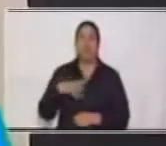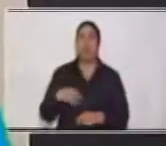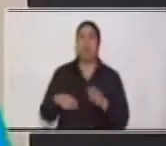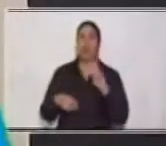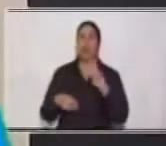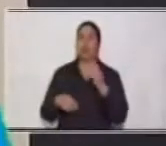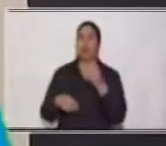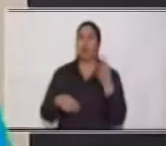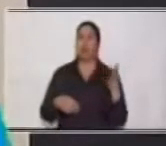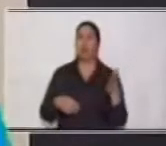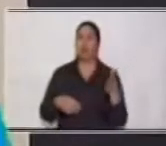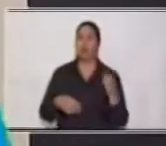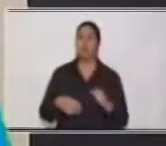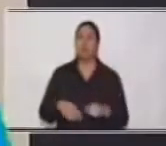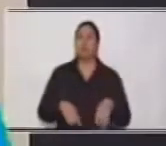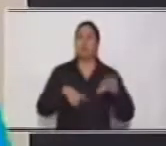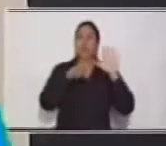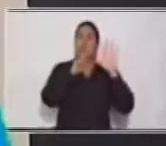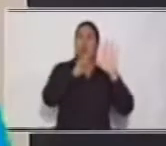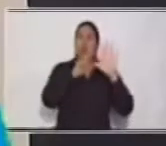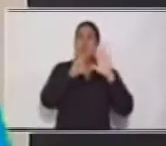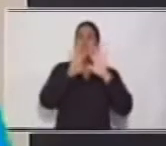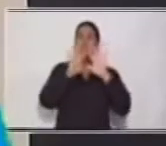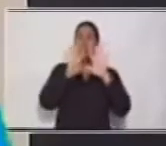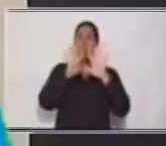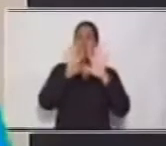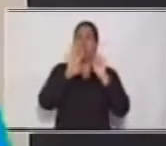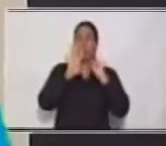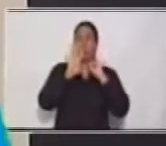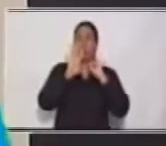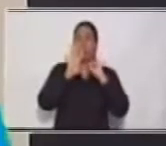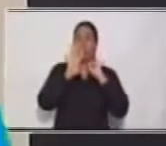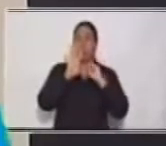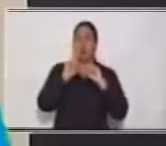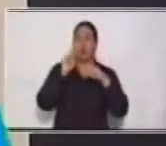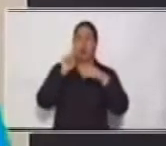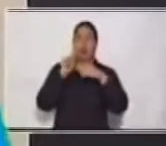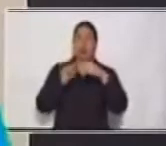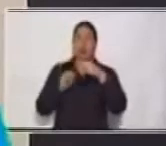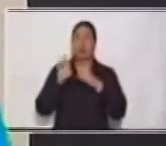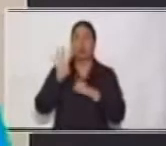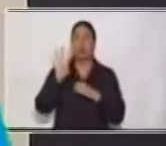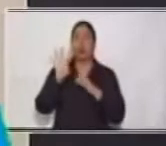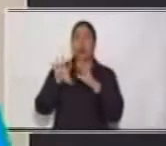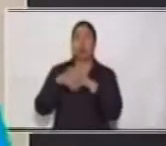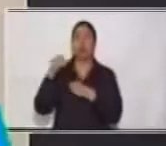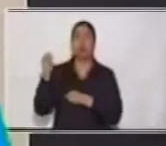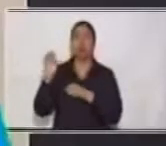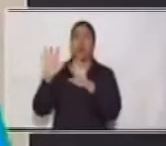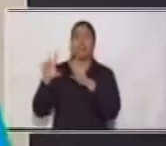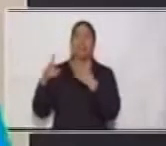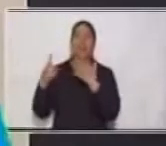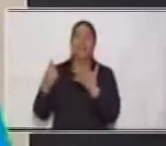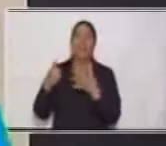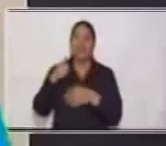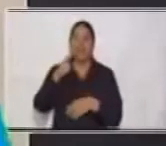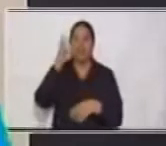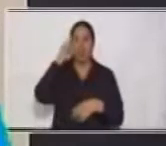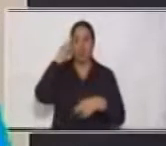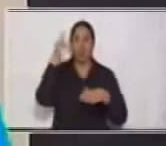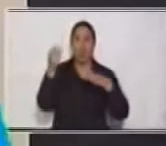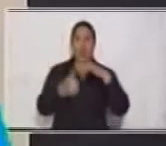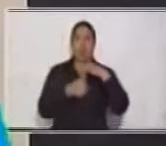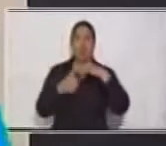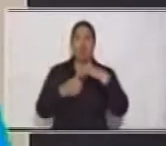64 dividido 4 nos va a dar 16. Recordemos que el resultado de la división lo ponemos abajo porque abajo está el número más